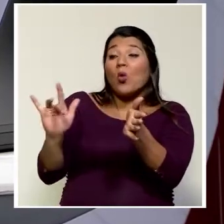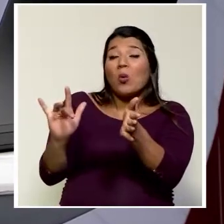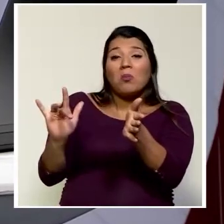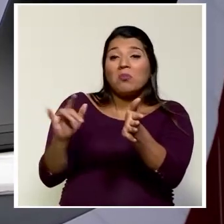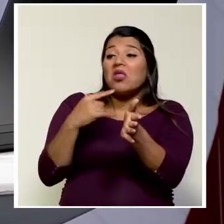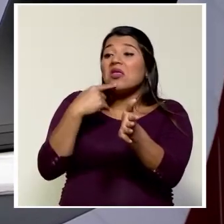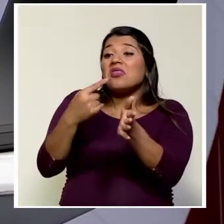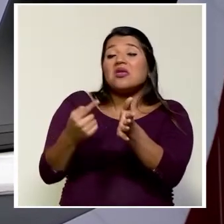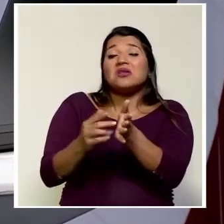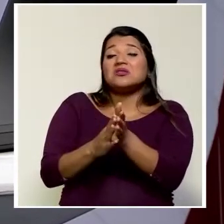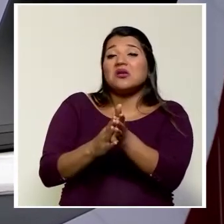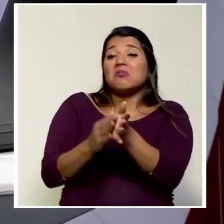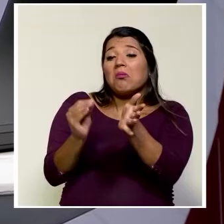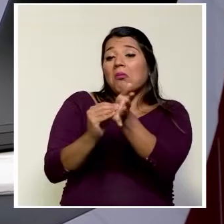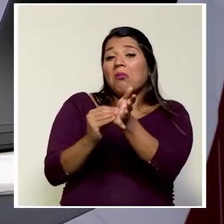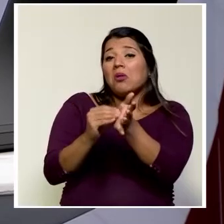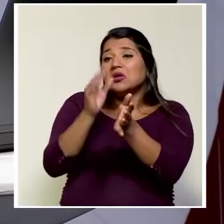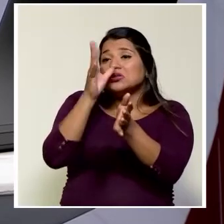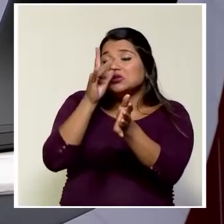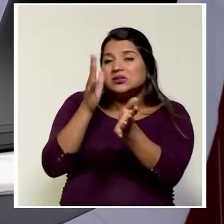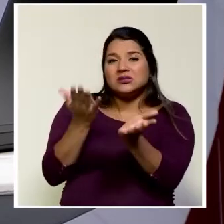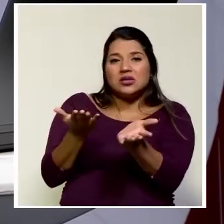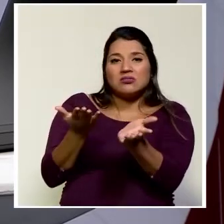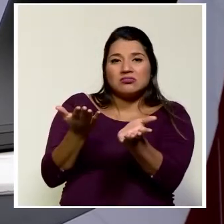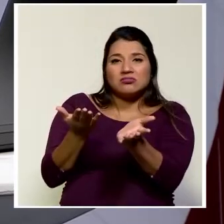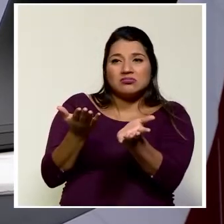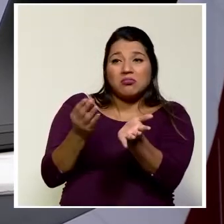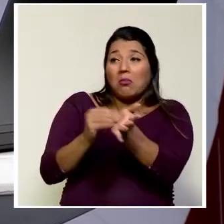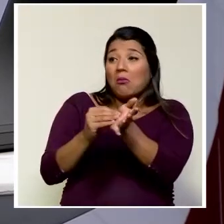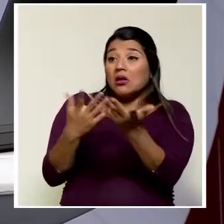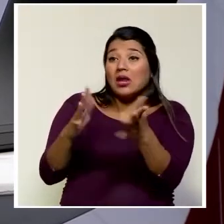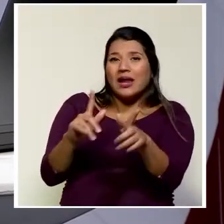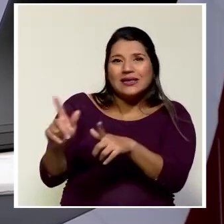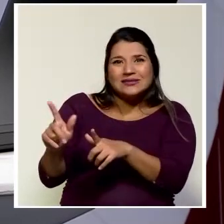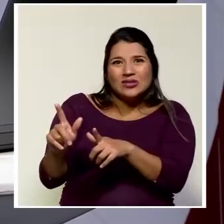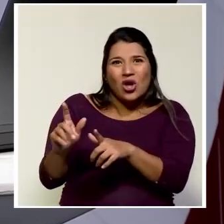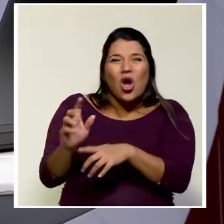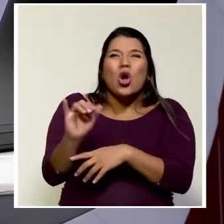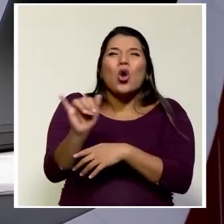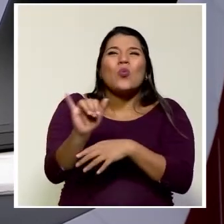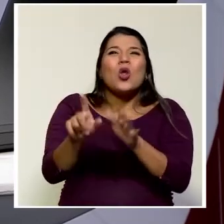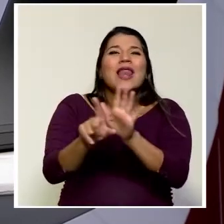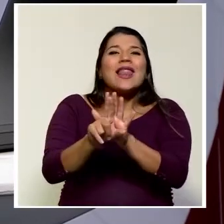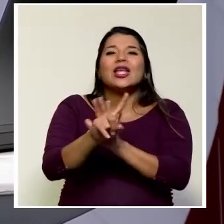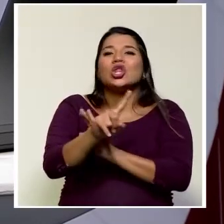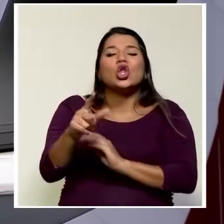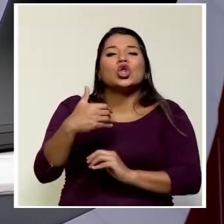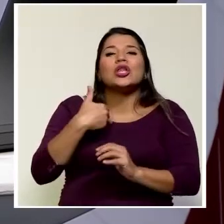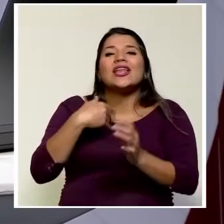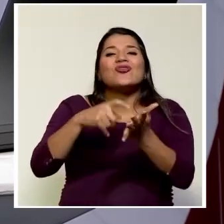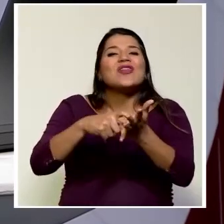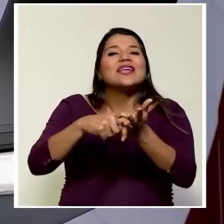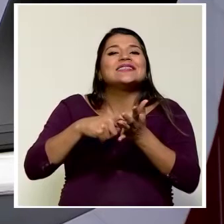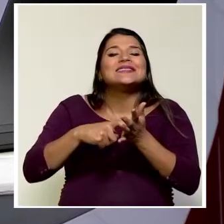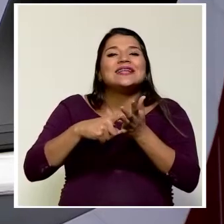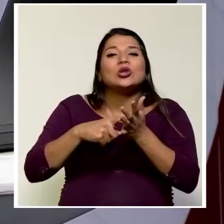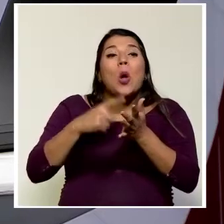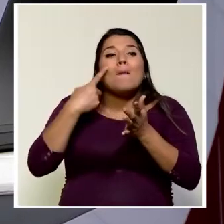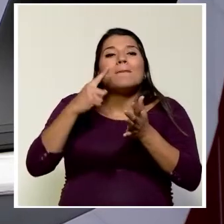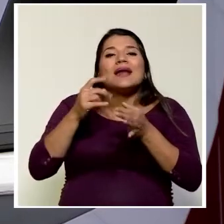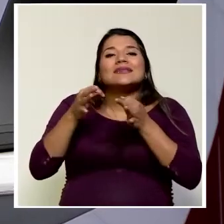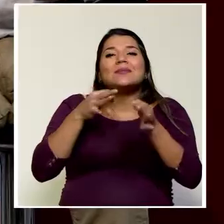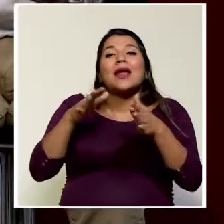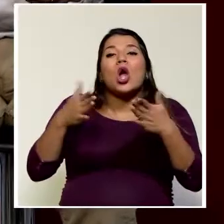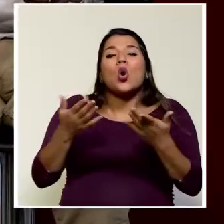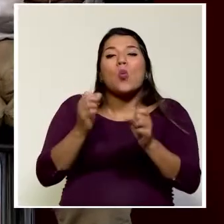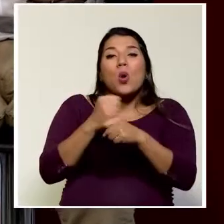o pone 4 letras, listo. O sea, no hay en la ley no hay un requisito mínimo de programas de gobierno. Pero en el